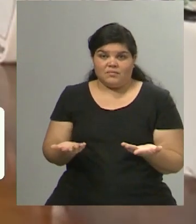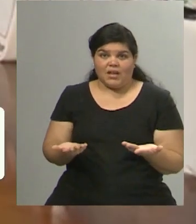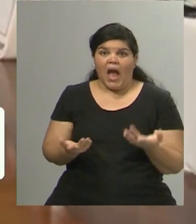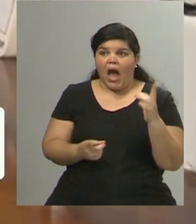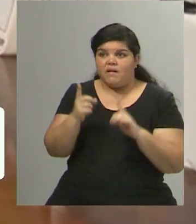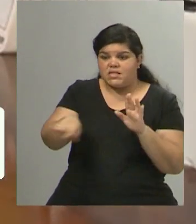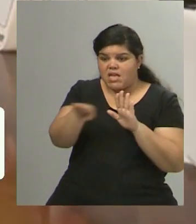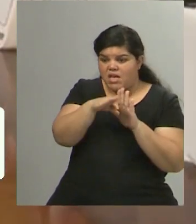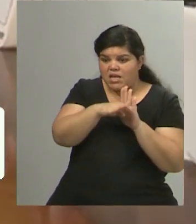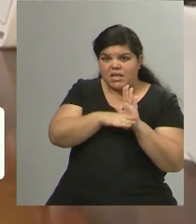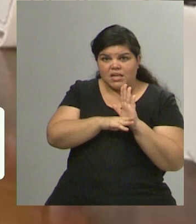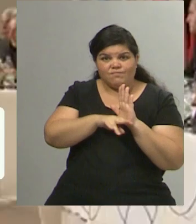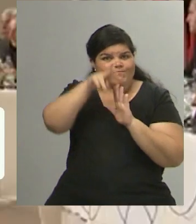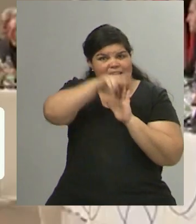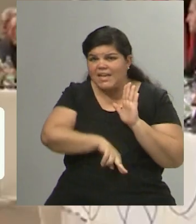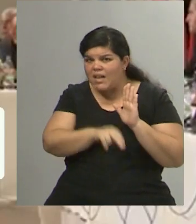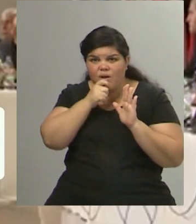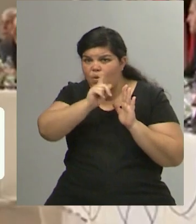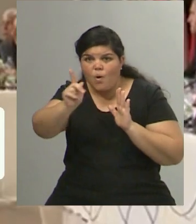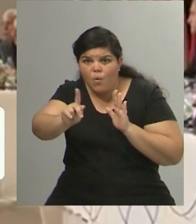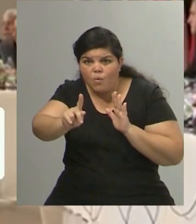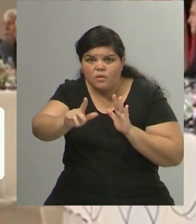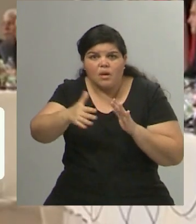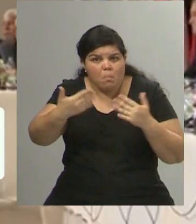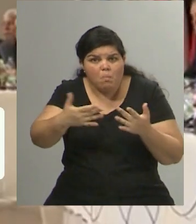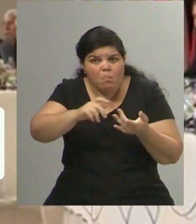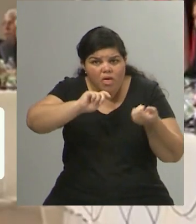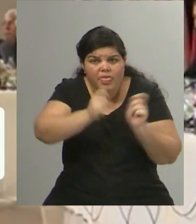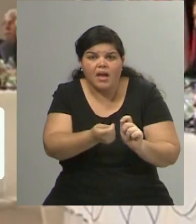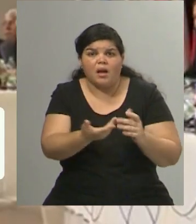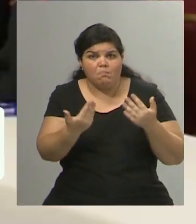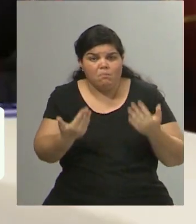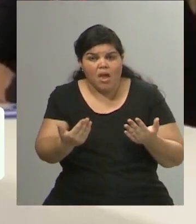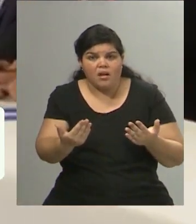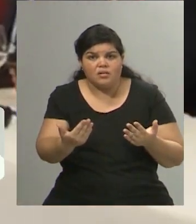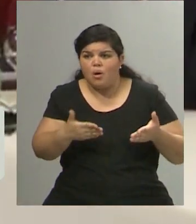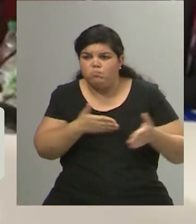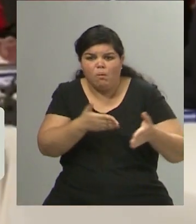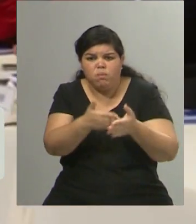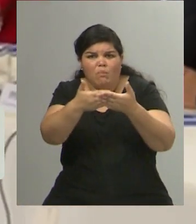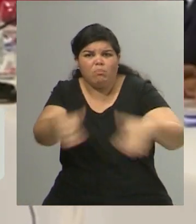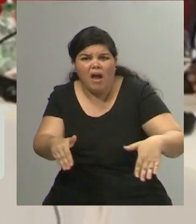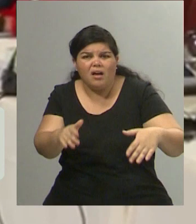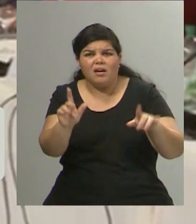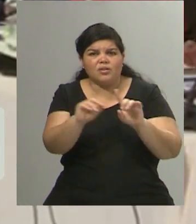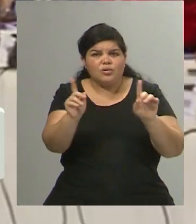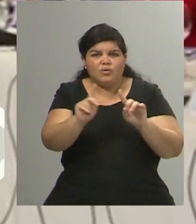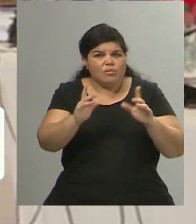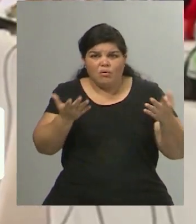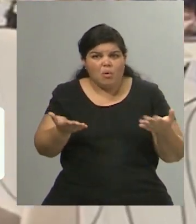estas reglas, cambiémoslas, cambiemos, hagamos una negociación, no hay nada que impida negociar